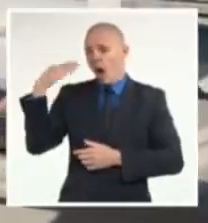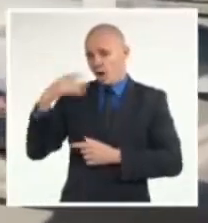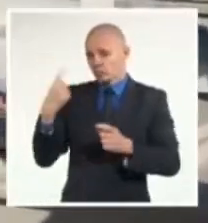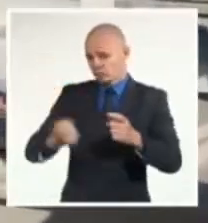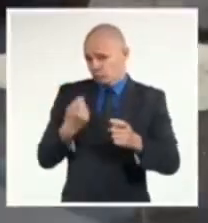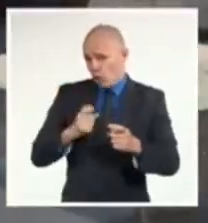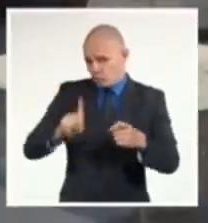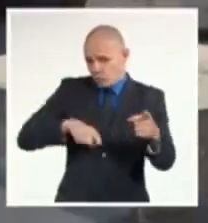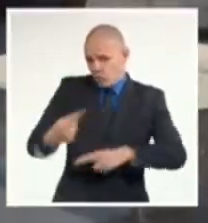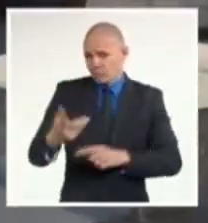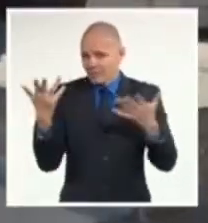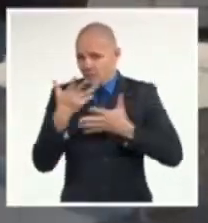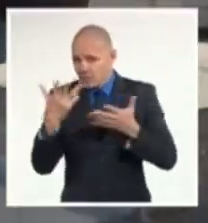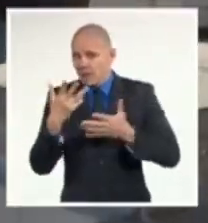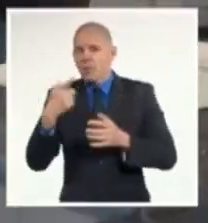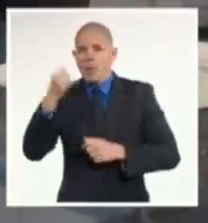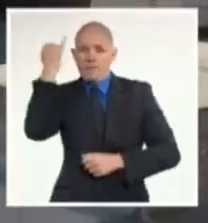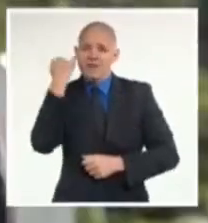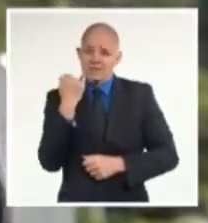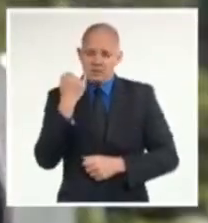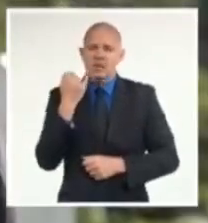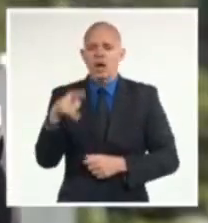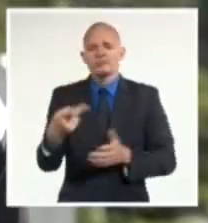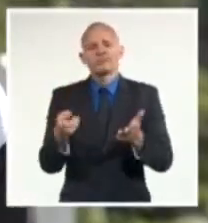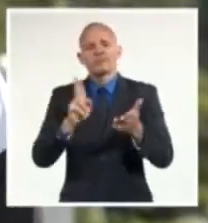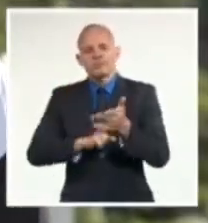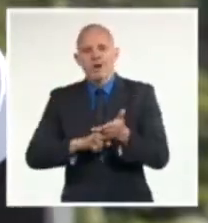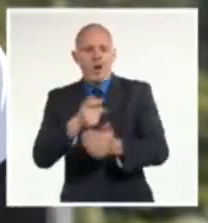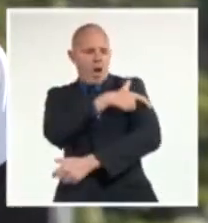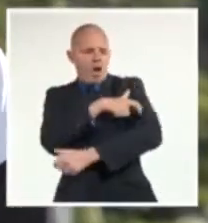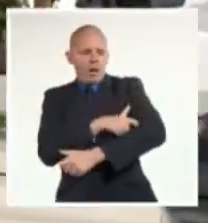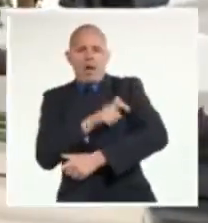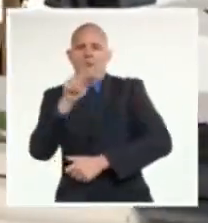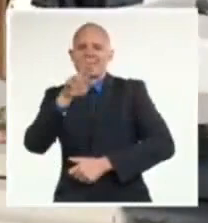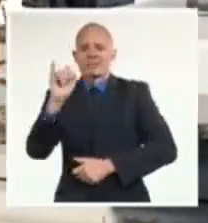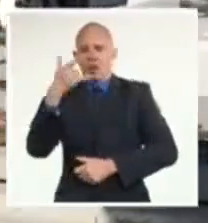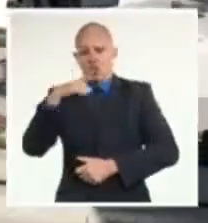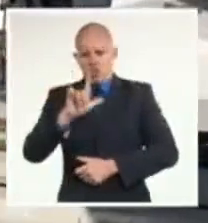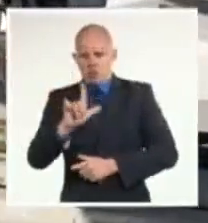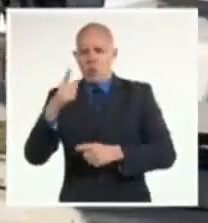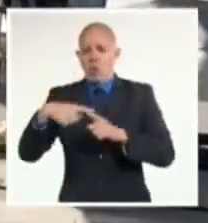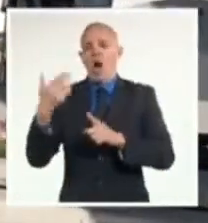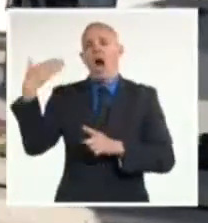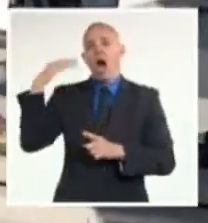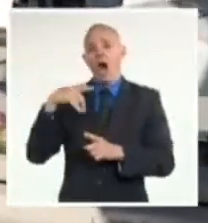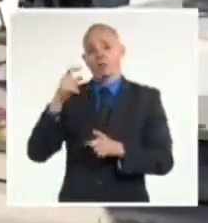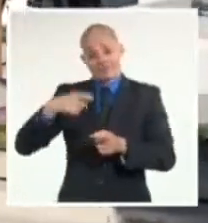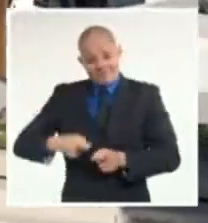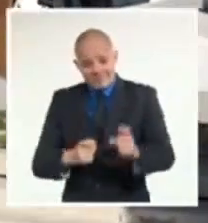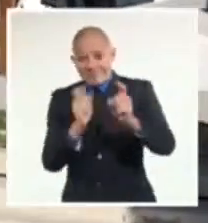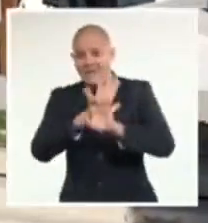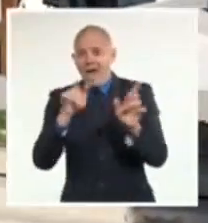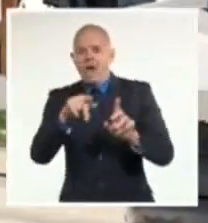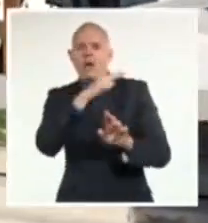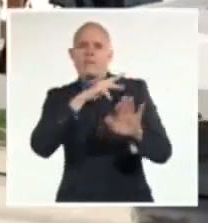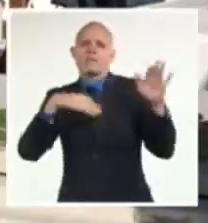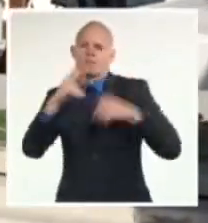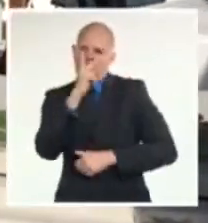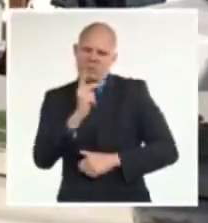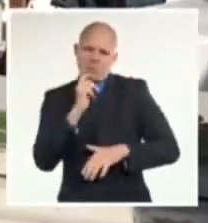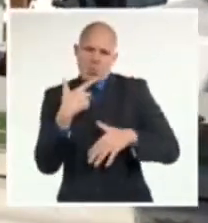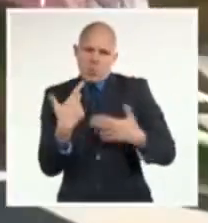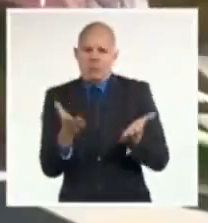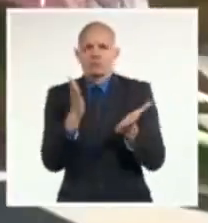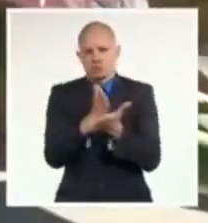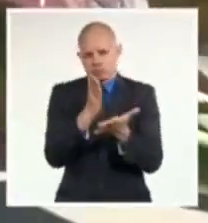Dirección Nacional del Movimiento 26 de Julio, ministro de Educación y Cultura en la Cuba Revolucionaria e incansable difusor de la vida